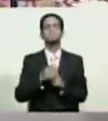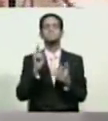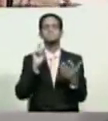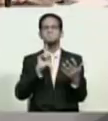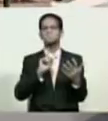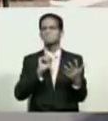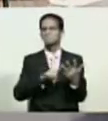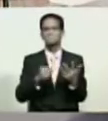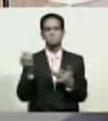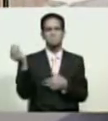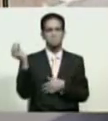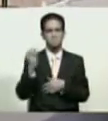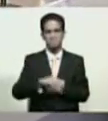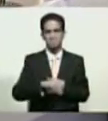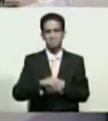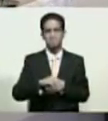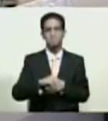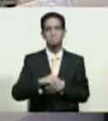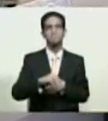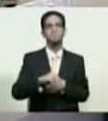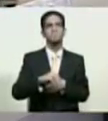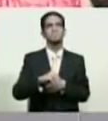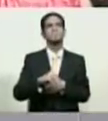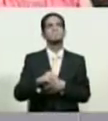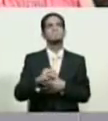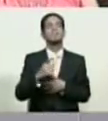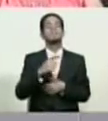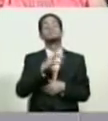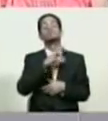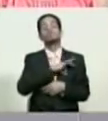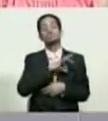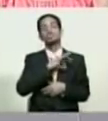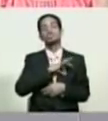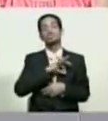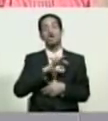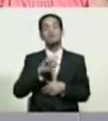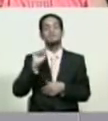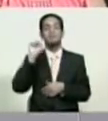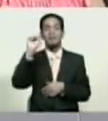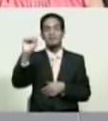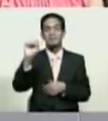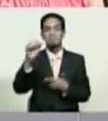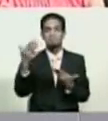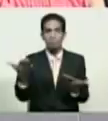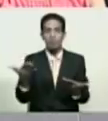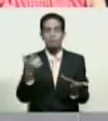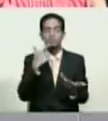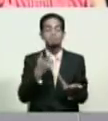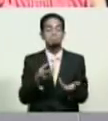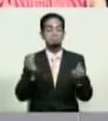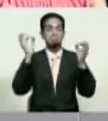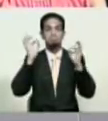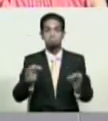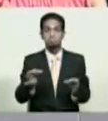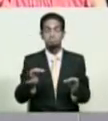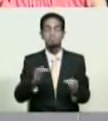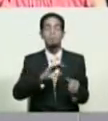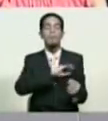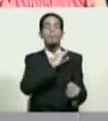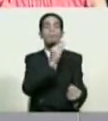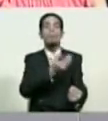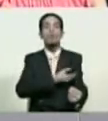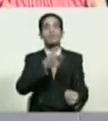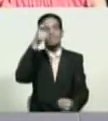presidente Maduro a consolidar, consolidar el socialismo en todas sus dimensiones, la consolidación del poder